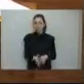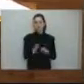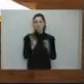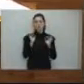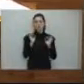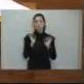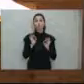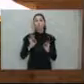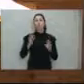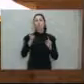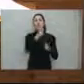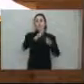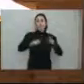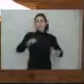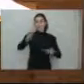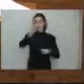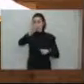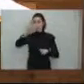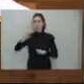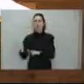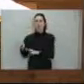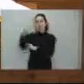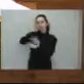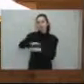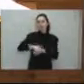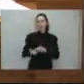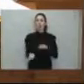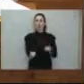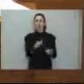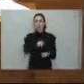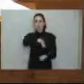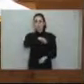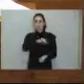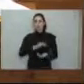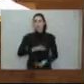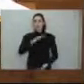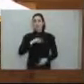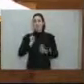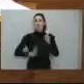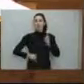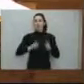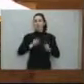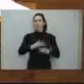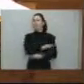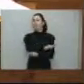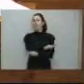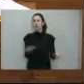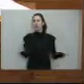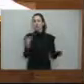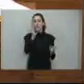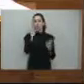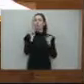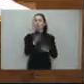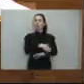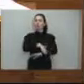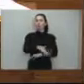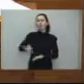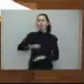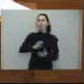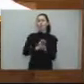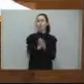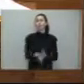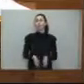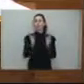ser intervenidos por la Unión Europea y de perder la capacidad decisoria que tiene un gobierno soberano y un gobierno